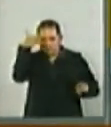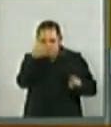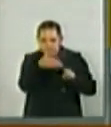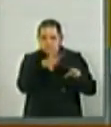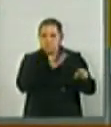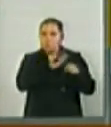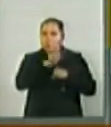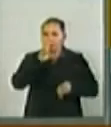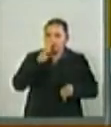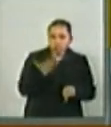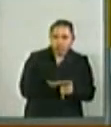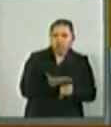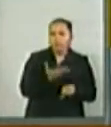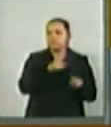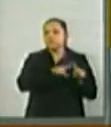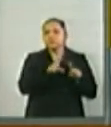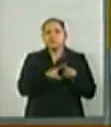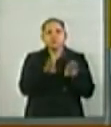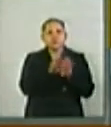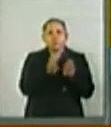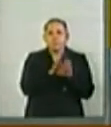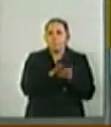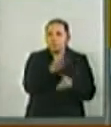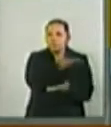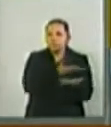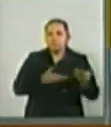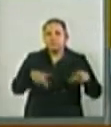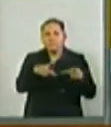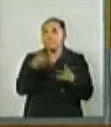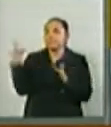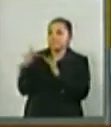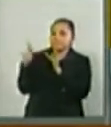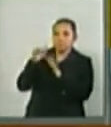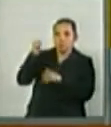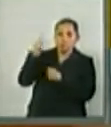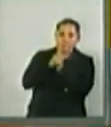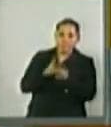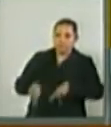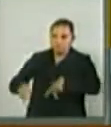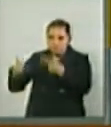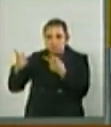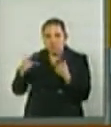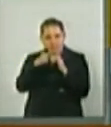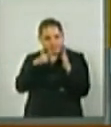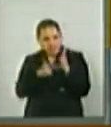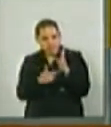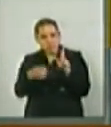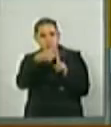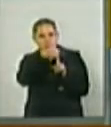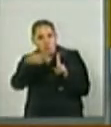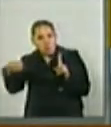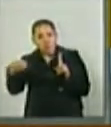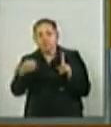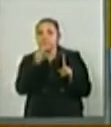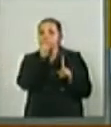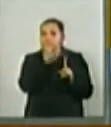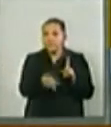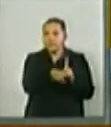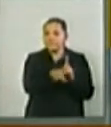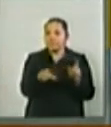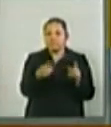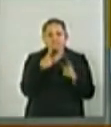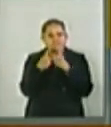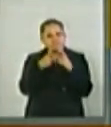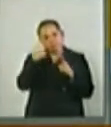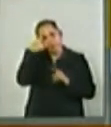elaboración de las políticas comerciales, operativas de organización y reglamentación, así como del cumplimiento de metas y